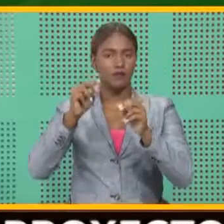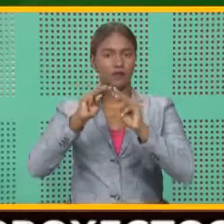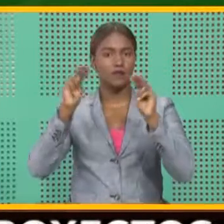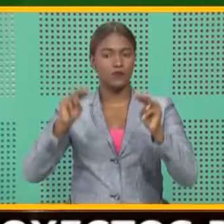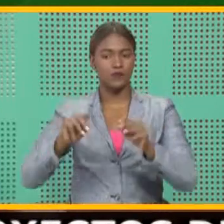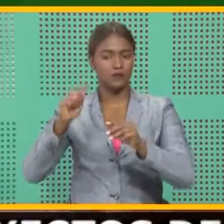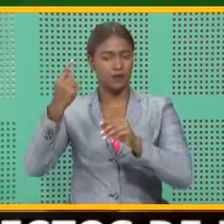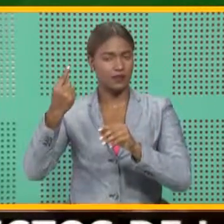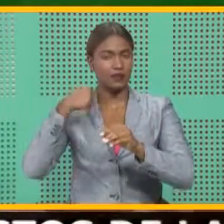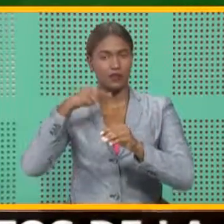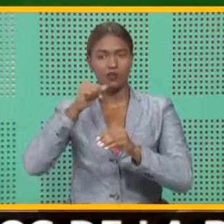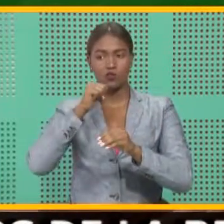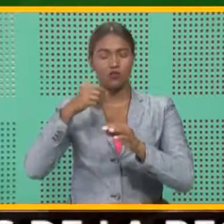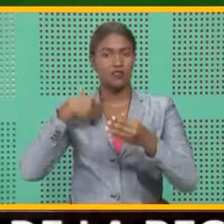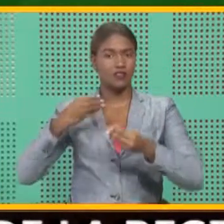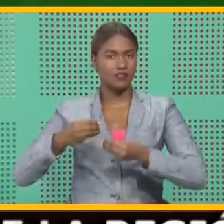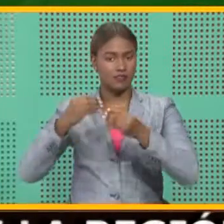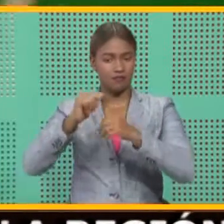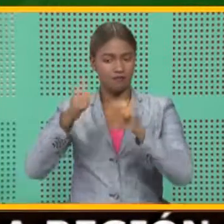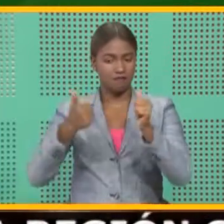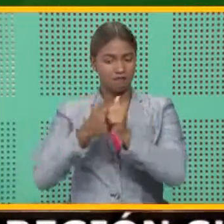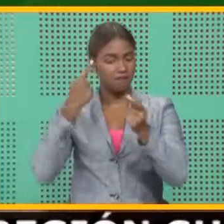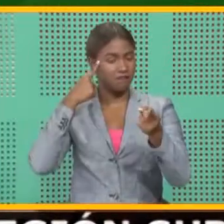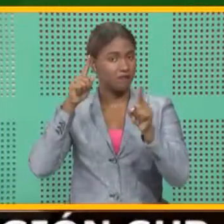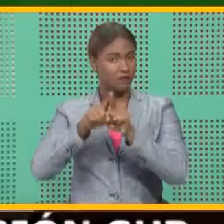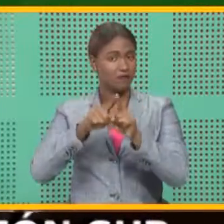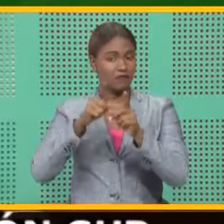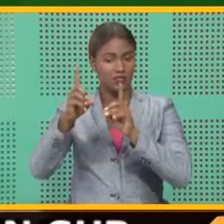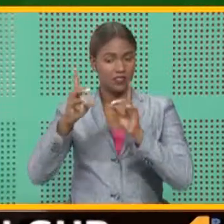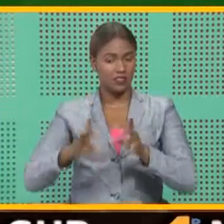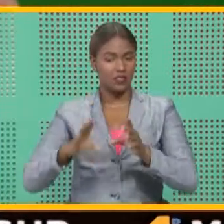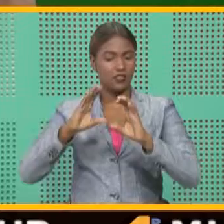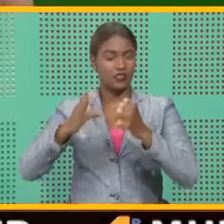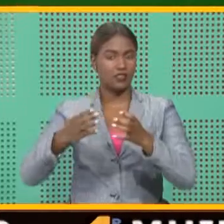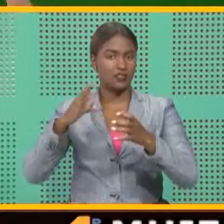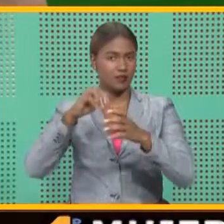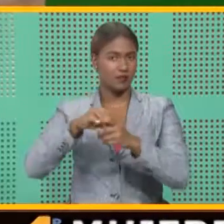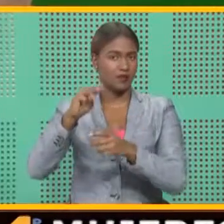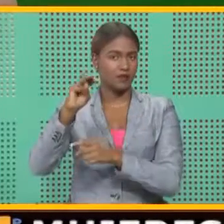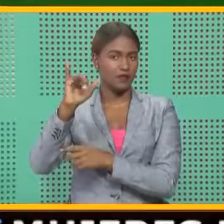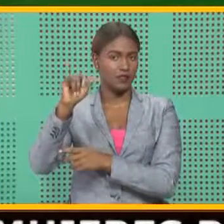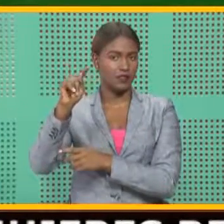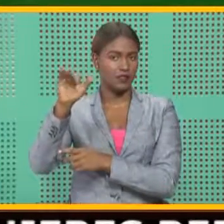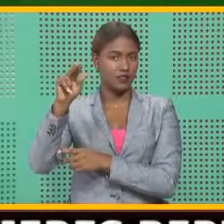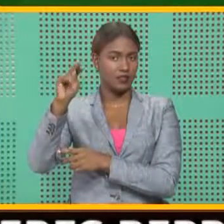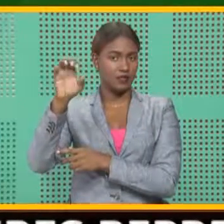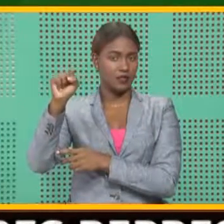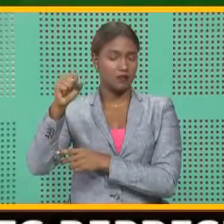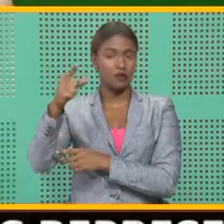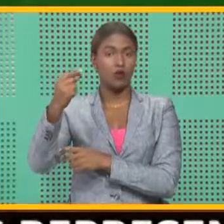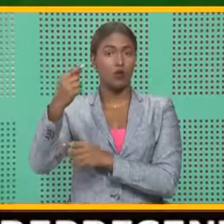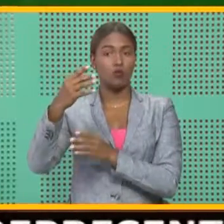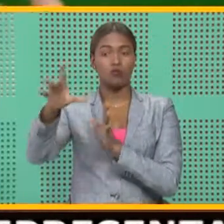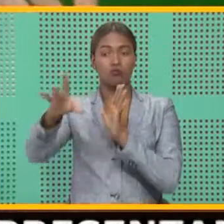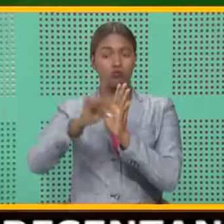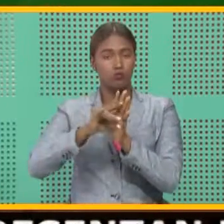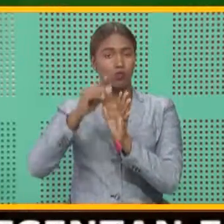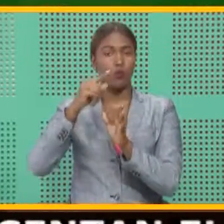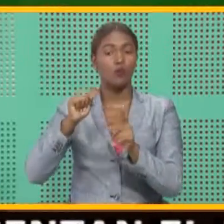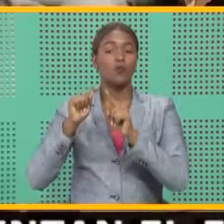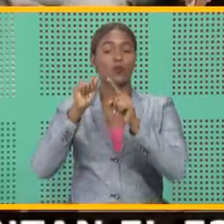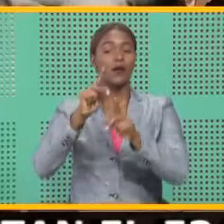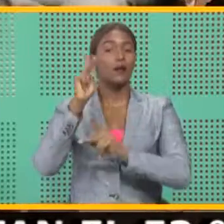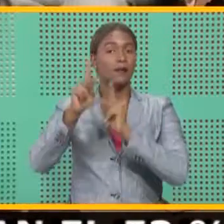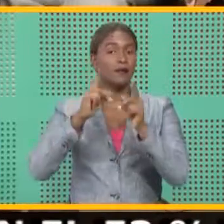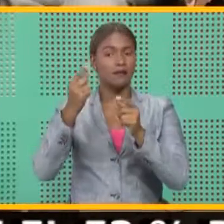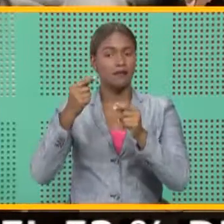PYME, quien los reparte, de acuerdo a la dirección, a los centros MIPYME. Ellos convocan a esas personas de manera que ellos puedan llevar